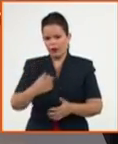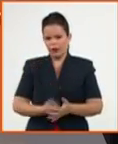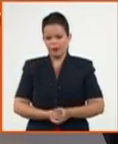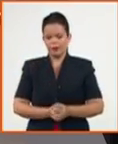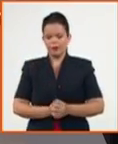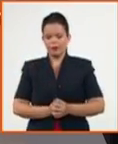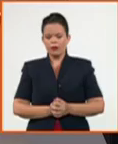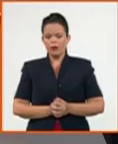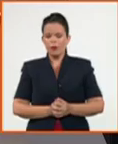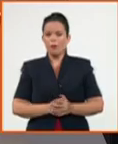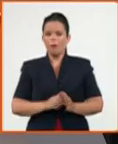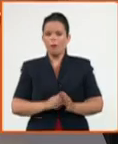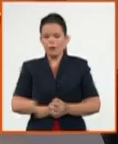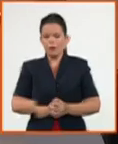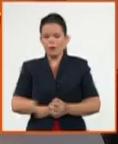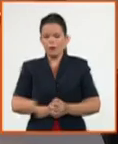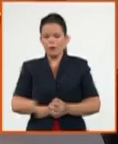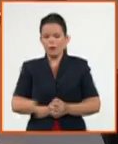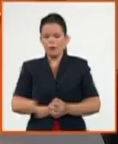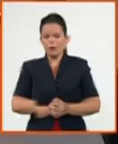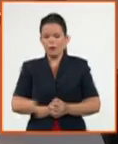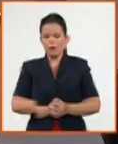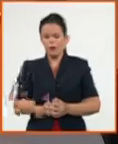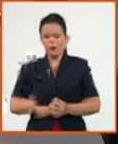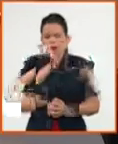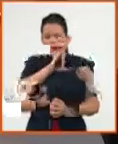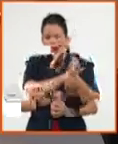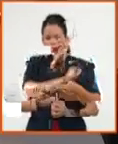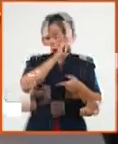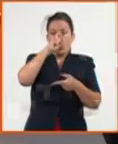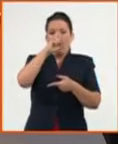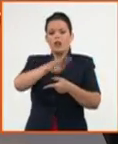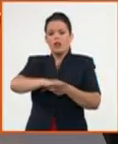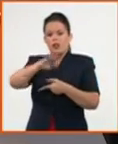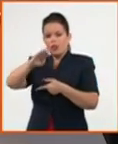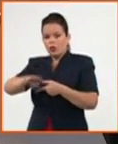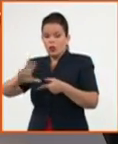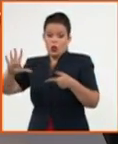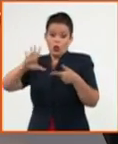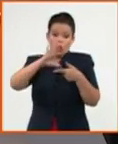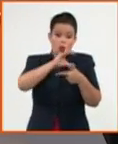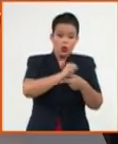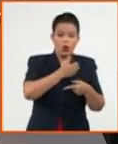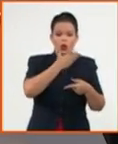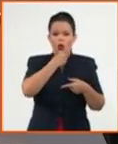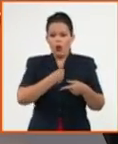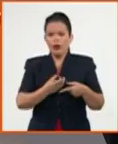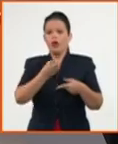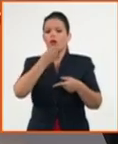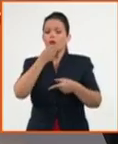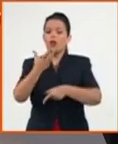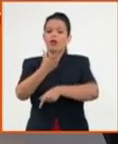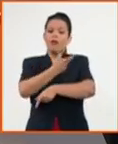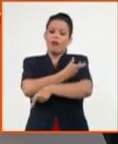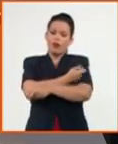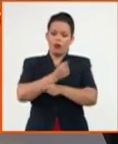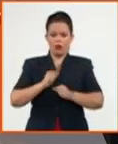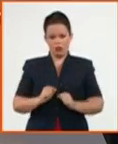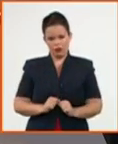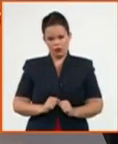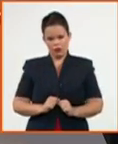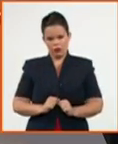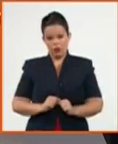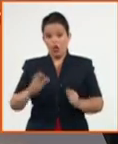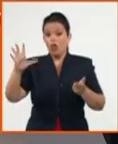principio todo pueden vacunar excepto y ahí viene entonces lo que le llamamos los criterios de